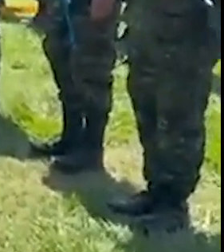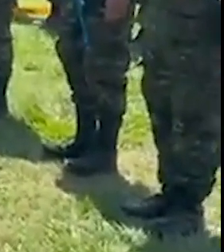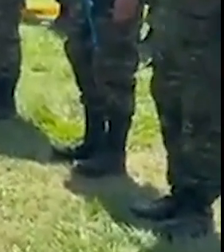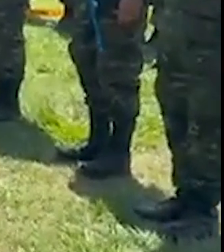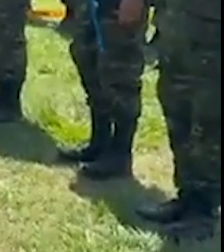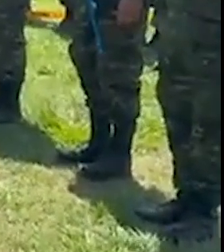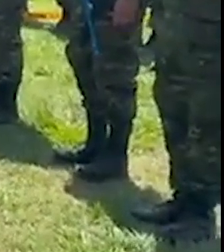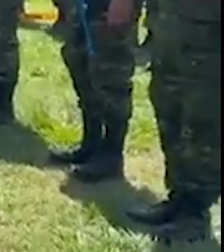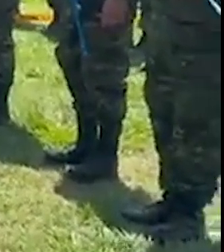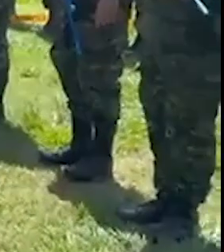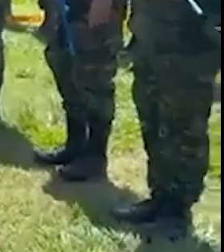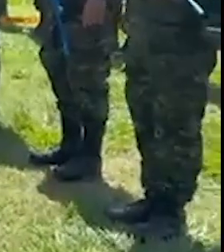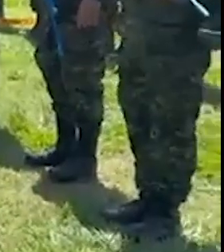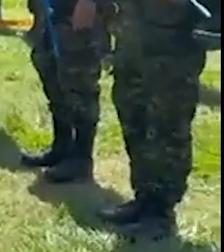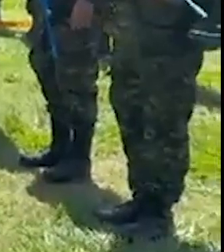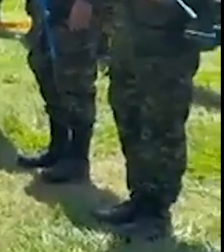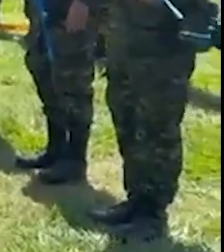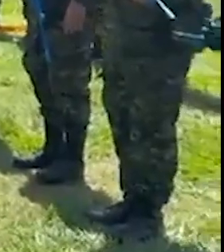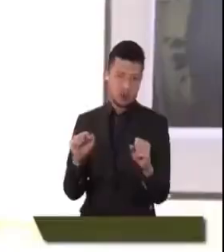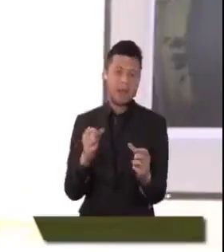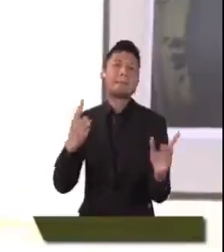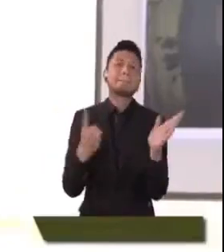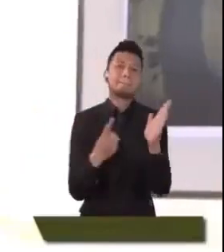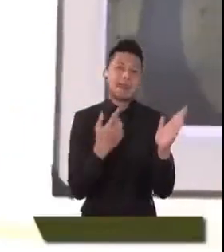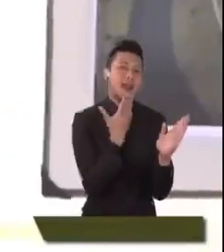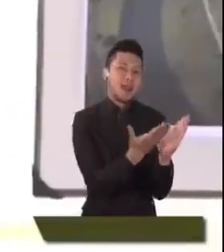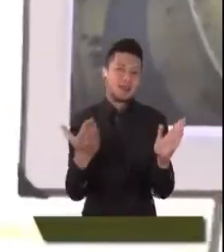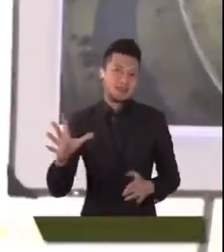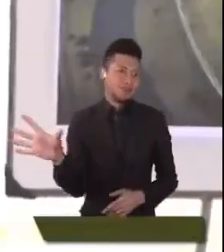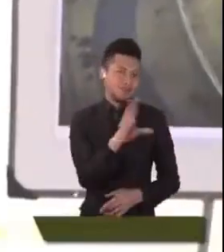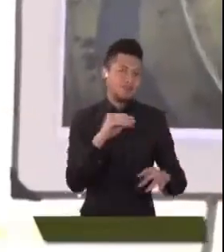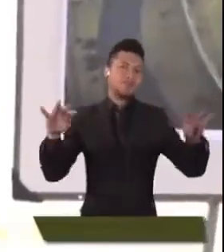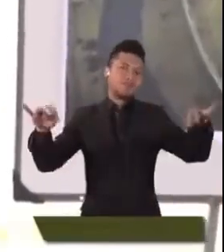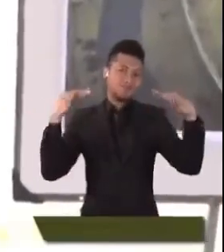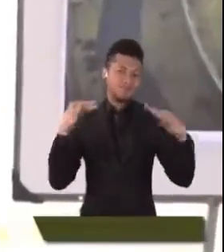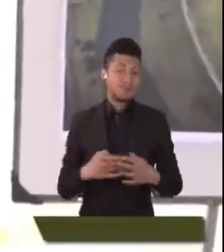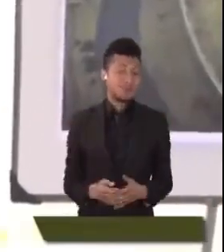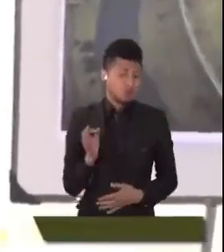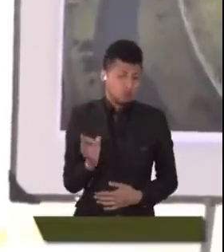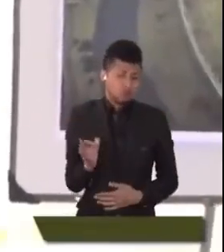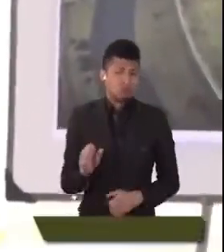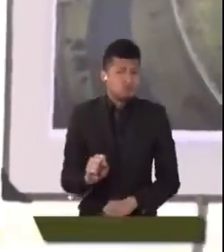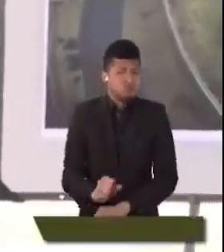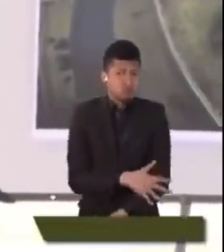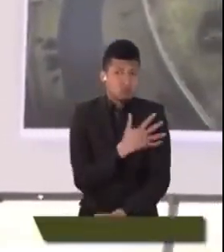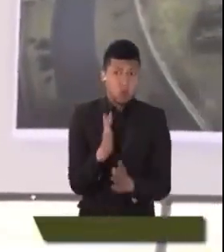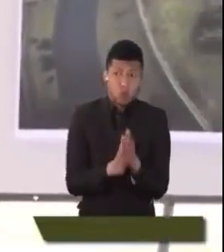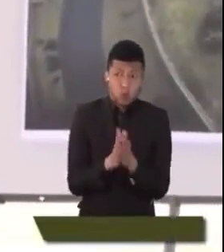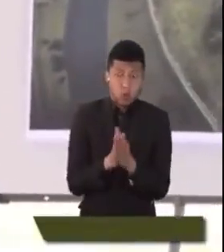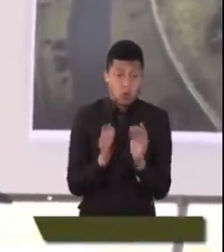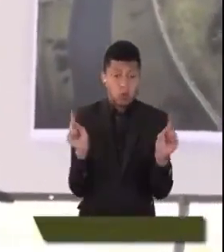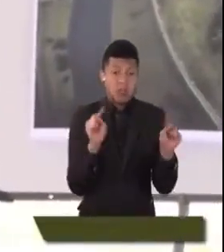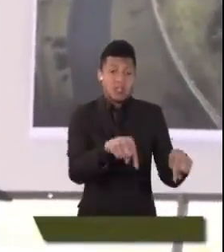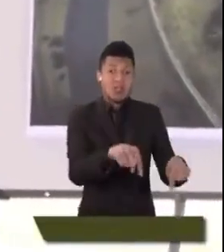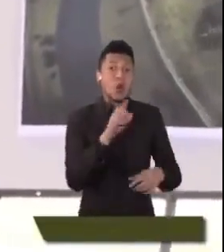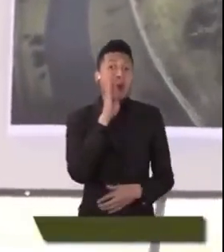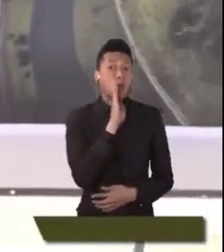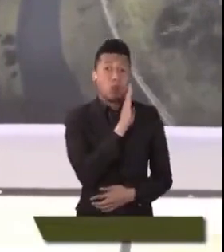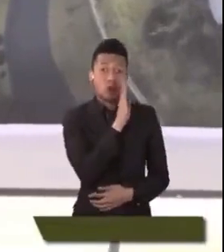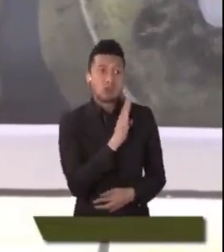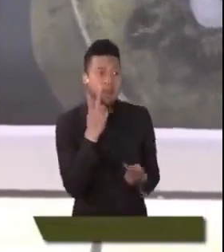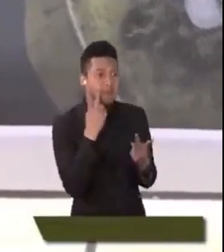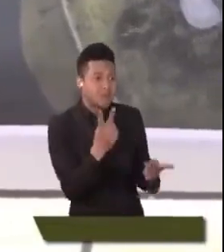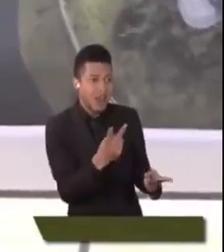cual se le ve con un casco de protección y botas pantaneras. Siempre es muy emocionante venir a Bosa a ver cómo